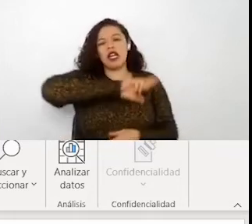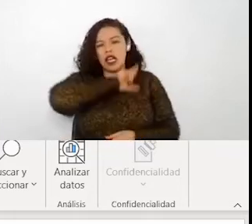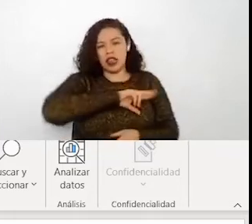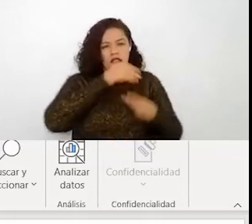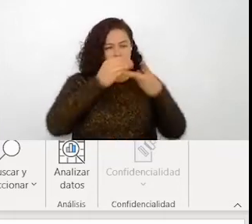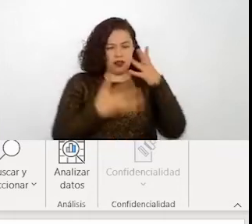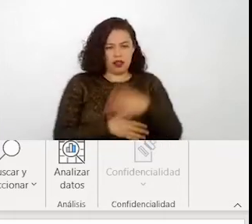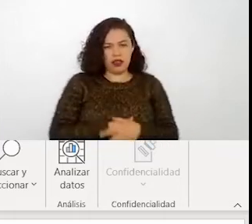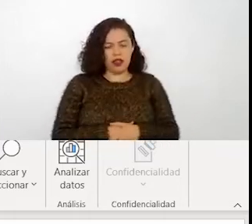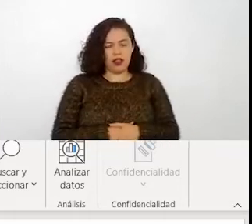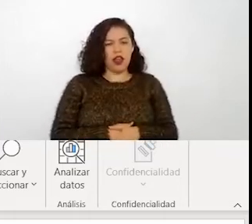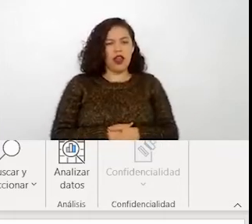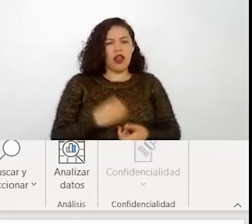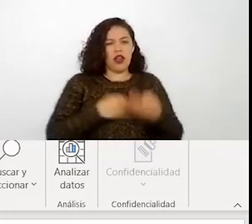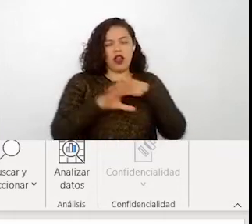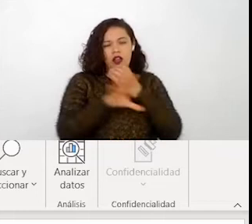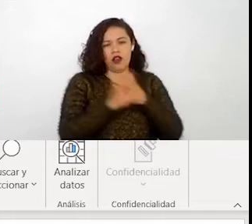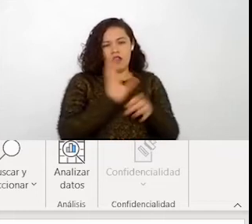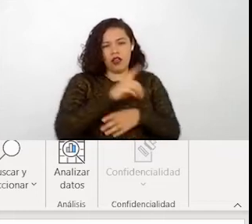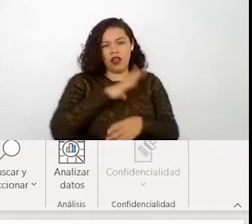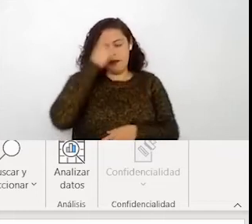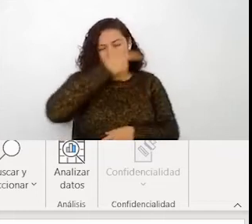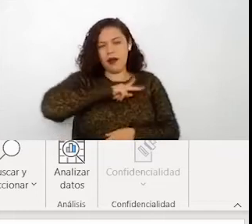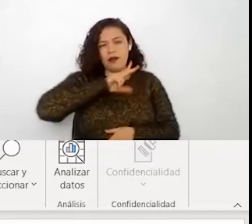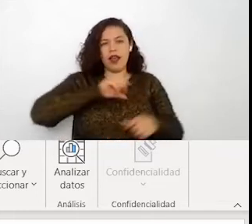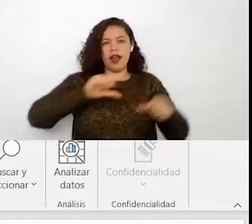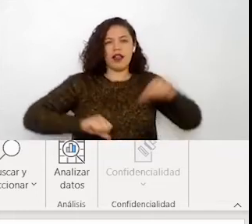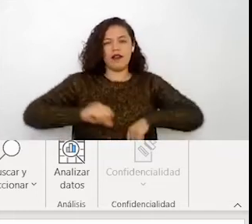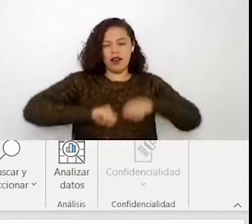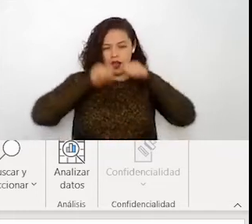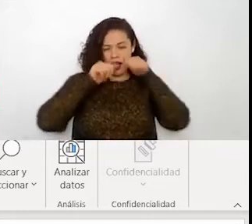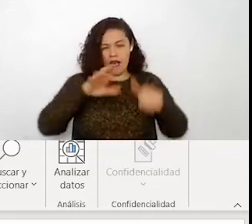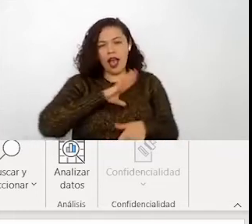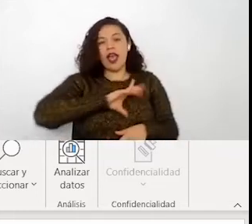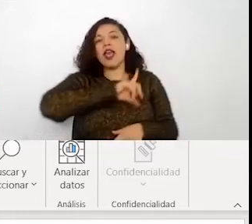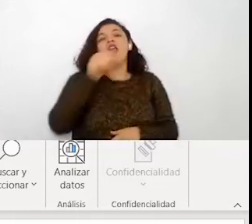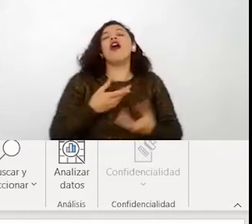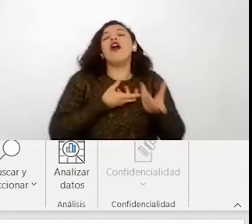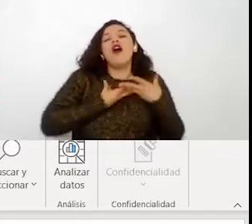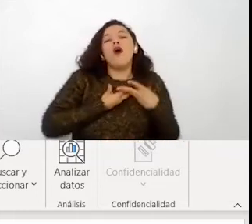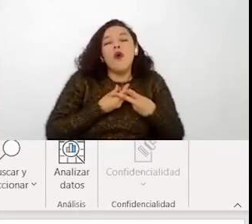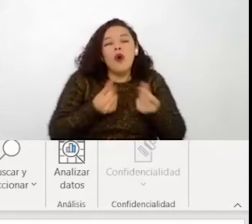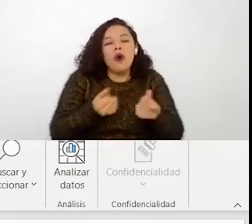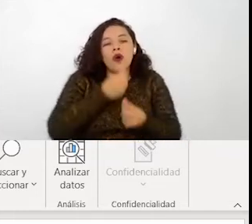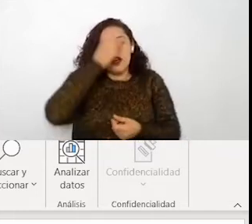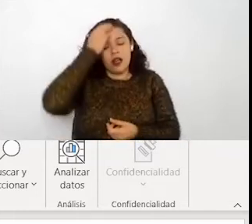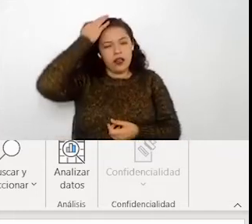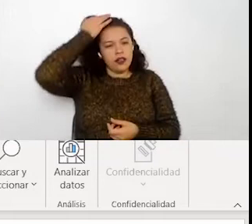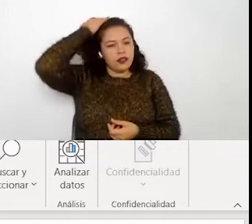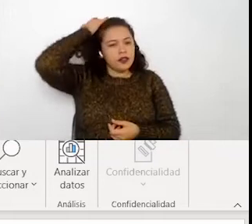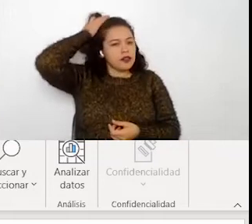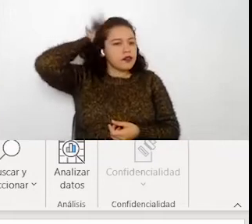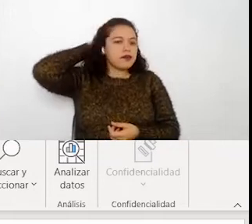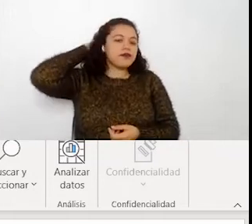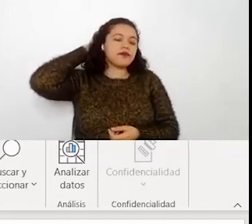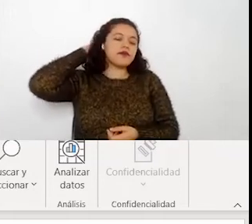fin todos aquellos que voy a obtener para llevar a cabo mi actividad asistencial y los egresos es decir esos ese ese